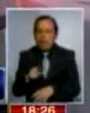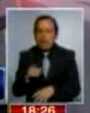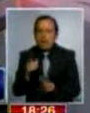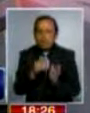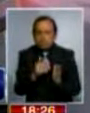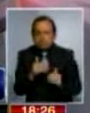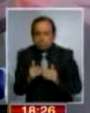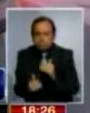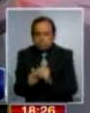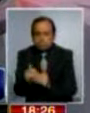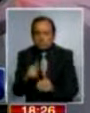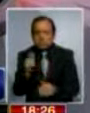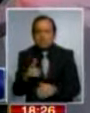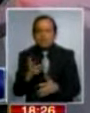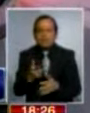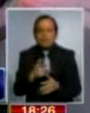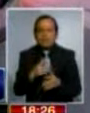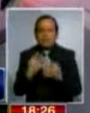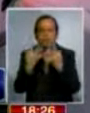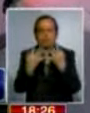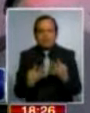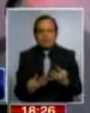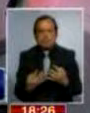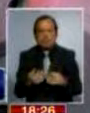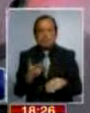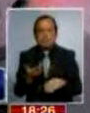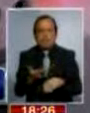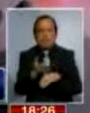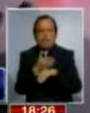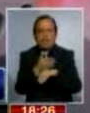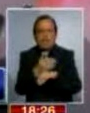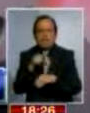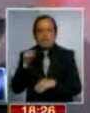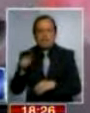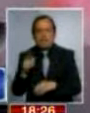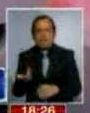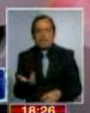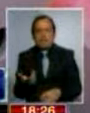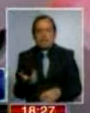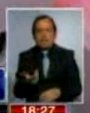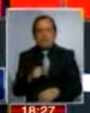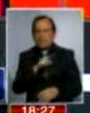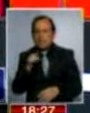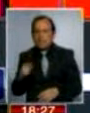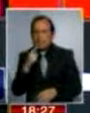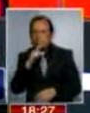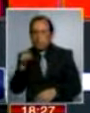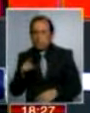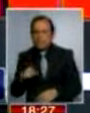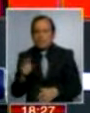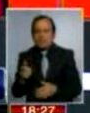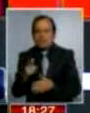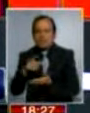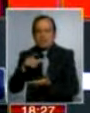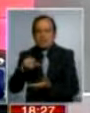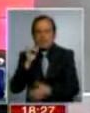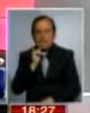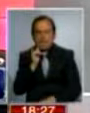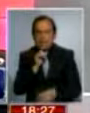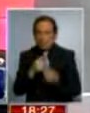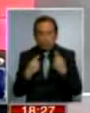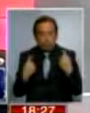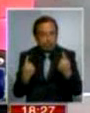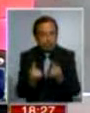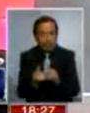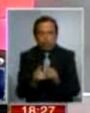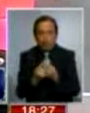en la cárcel de Arica? ¿Qué era lo que estaba presupuestado? ¿Cuál era la operación Daisy, entre comillas, para ese penal? En todos los penales